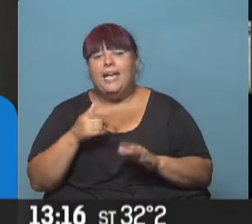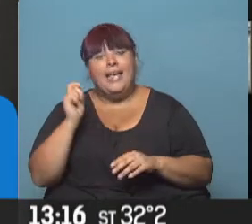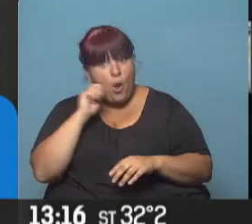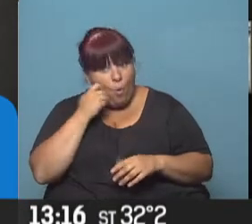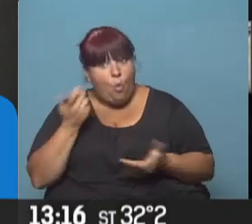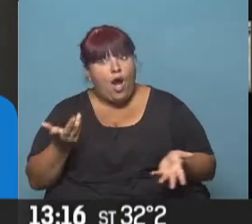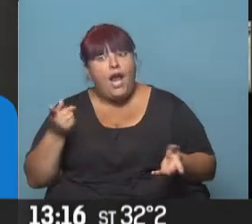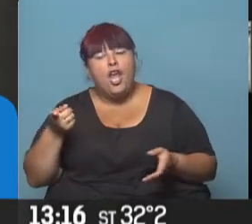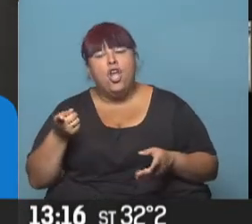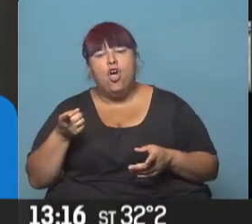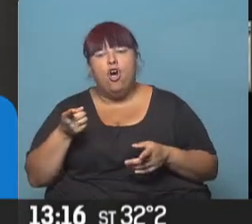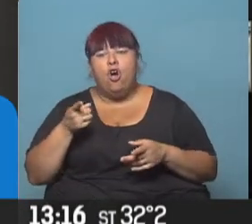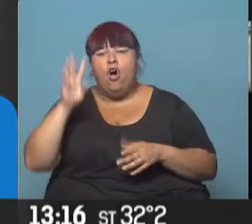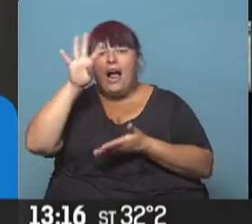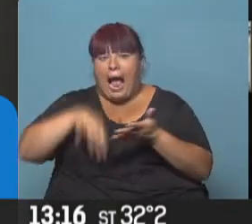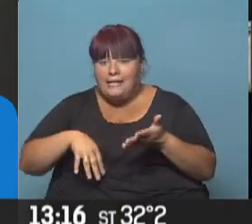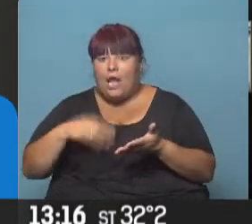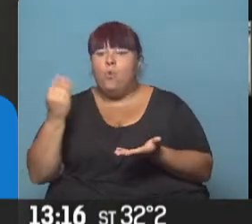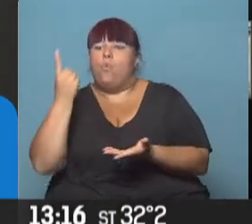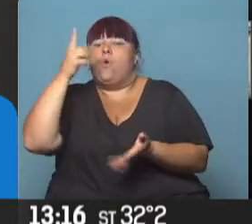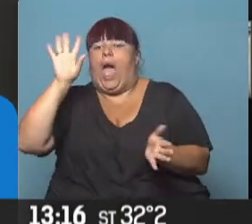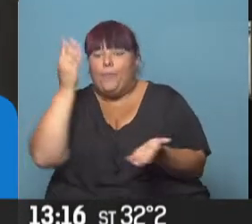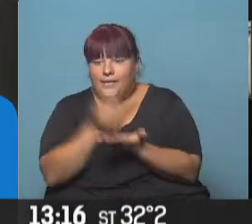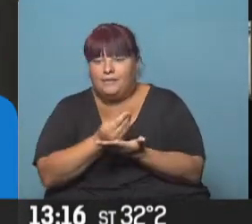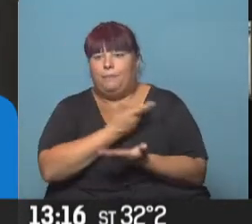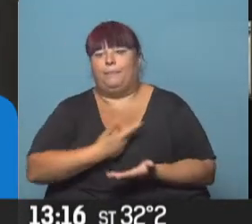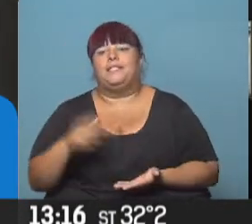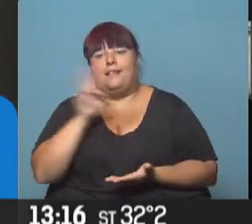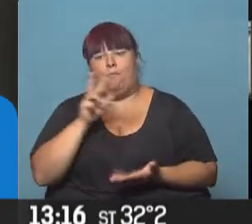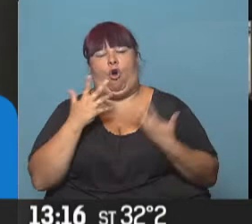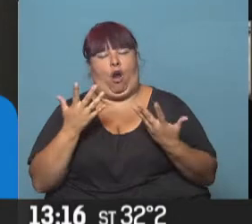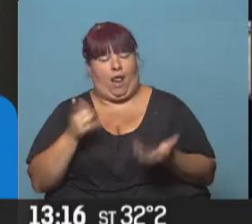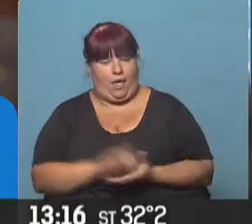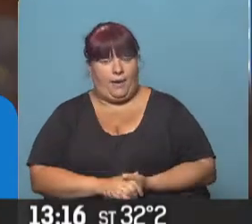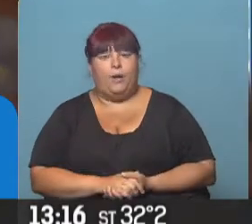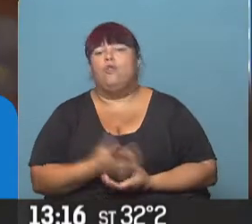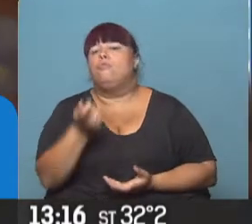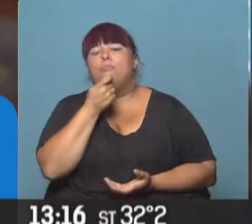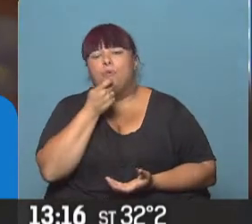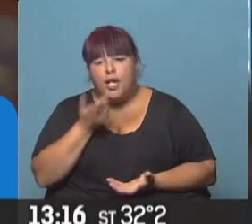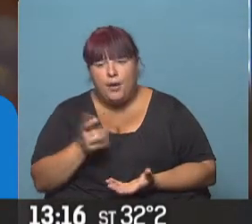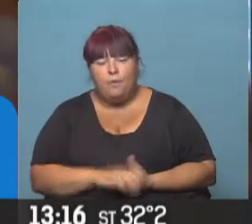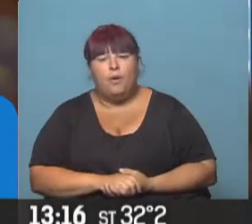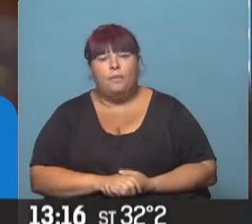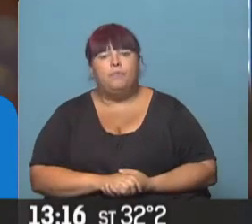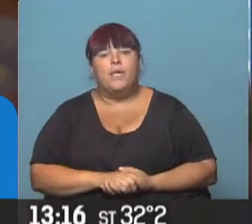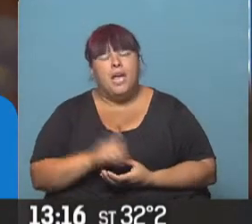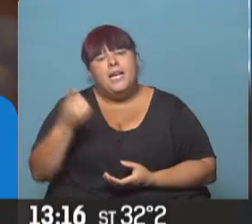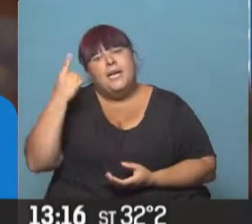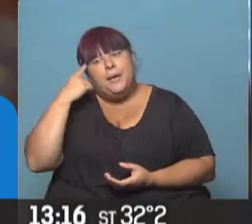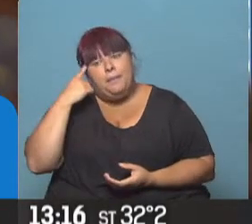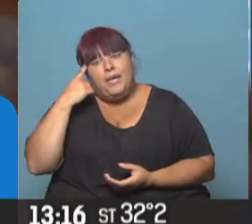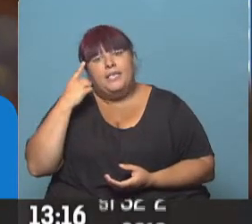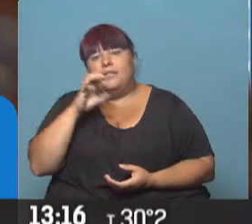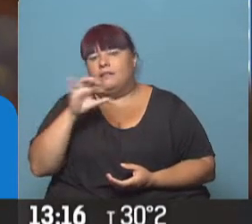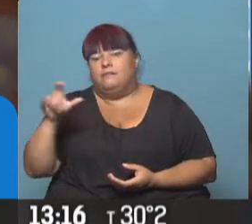interesante que en Cataluña haya alguna vez una presidenta mujer. Por ejemplo, si pensamos en Junts